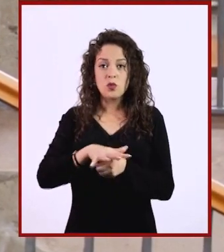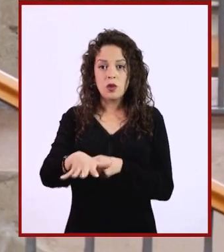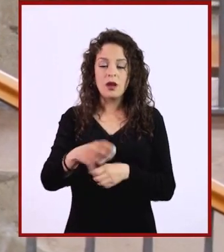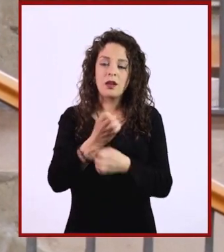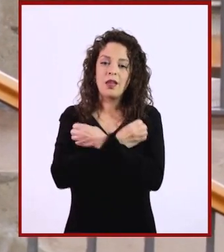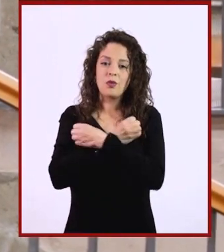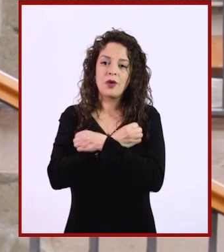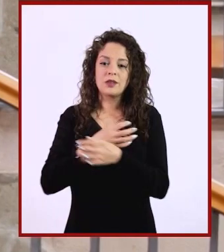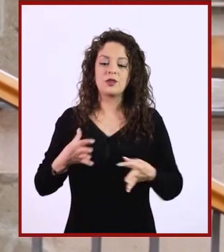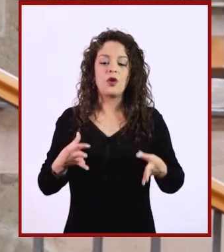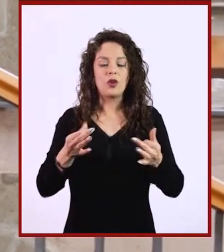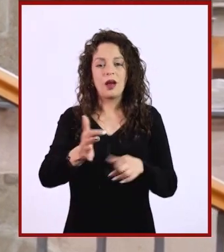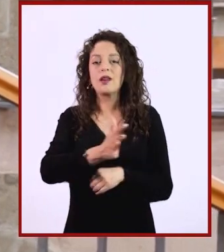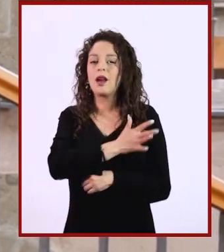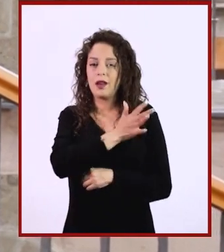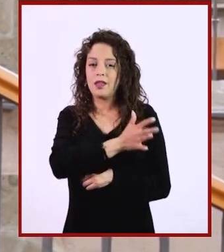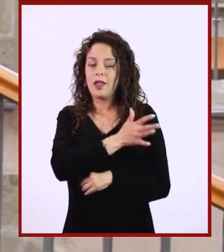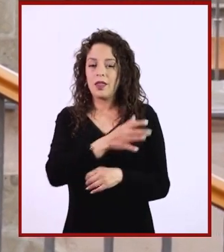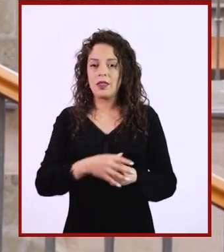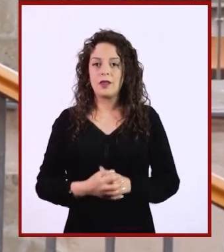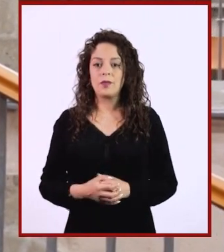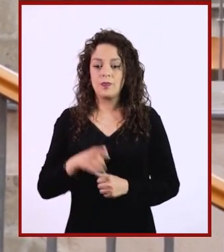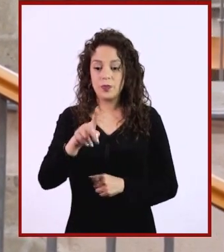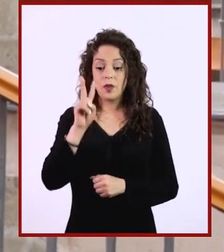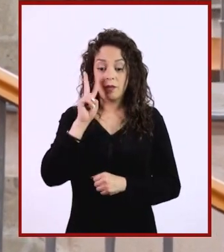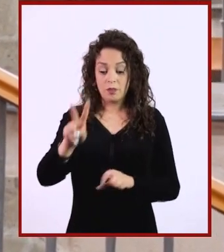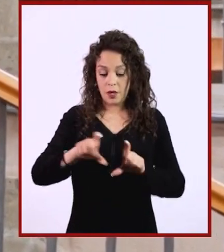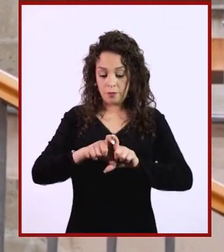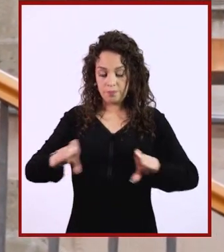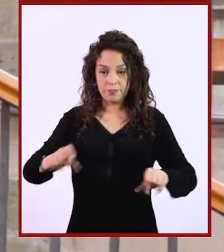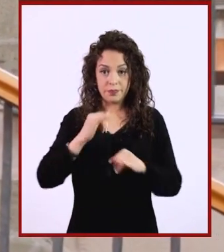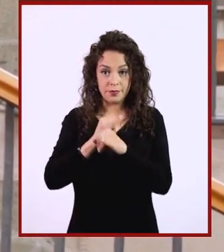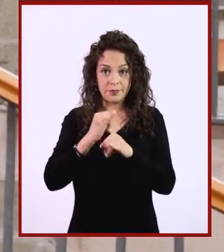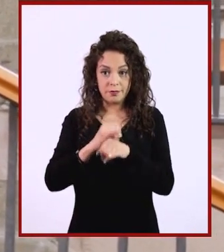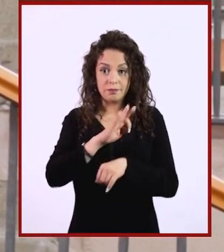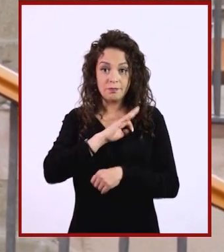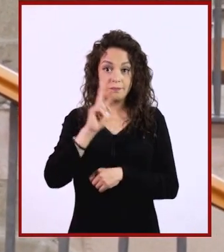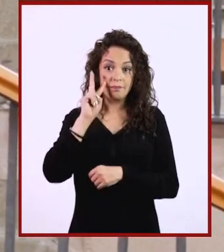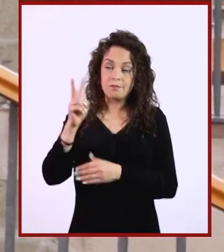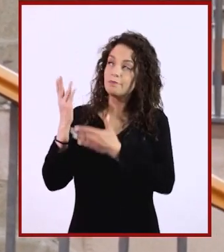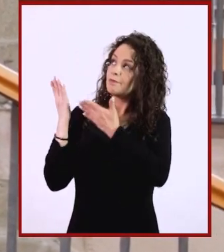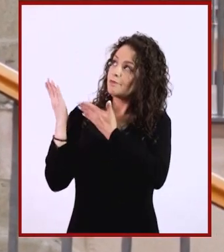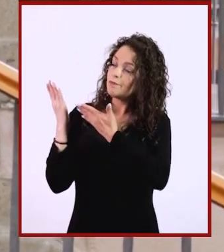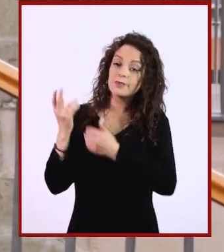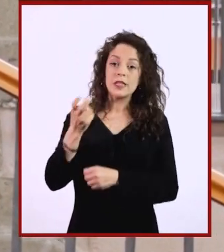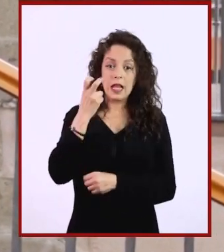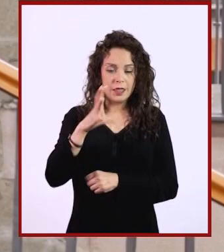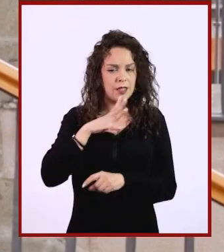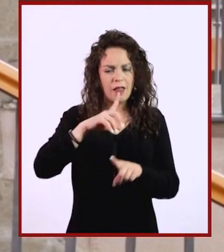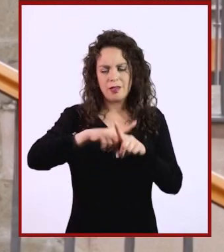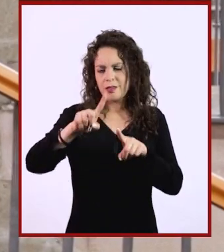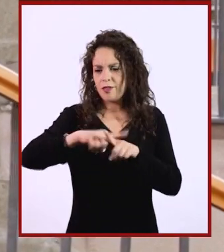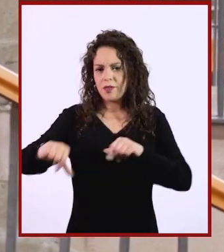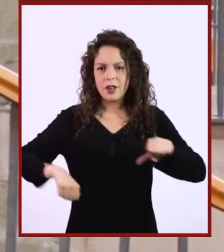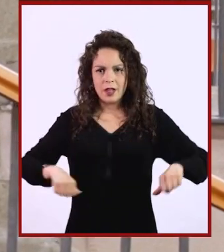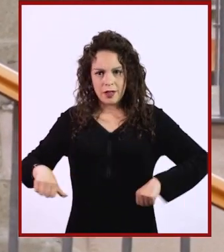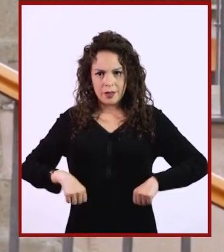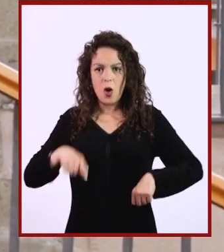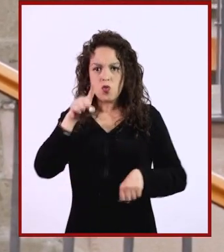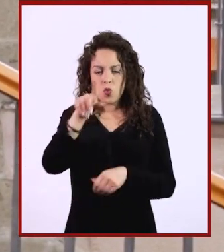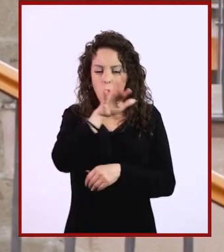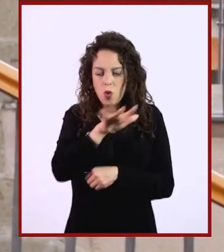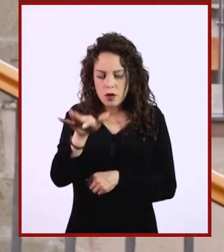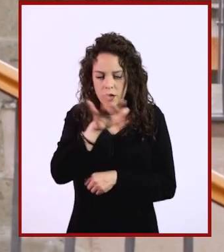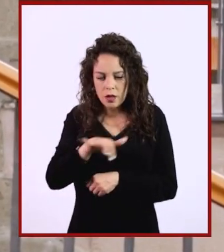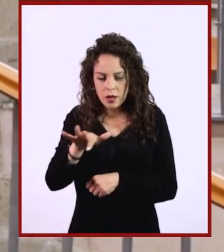educación de calidad. En pantalla aparece la liga en la que pueden consultar estas pequeñas acciones. La idea es que las lean y nos